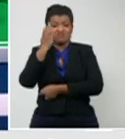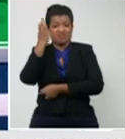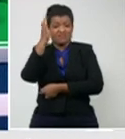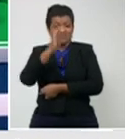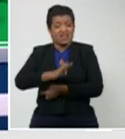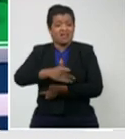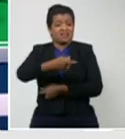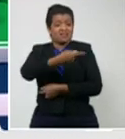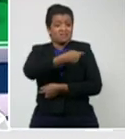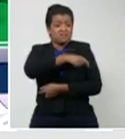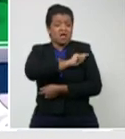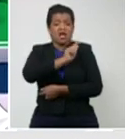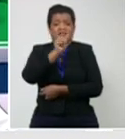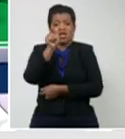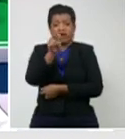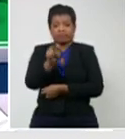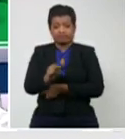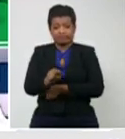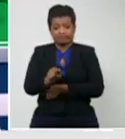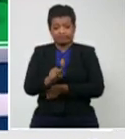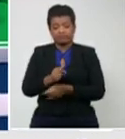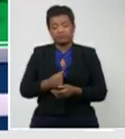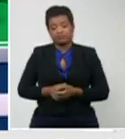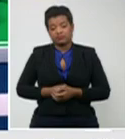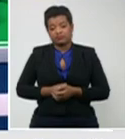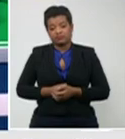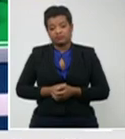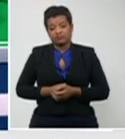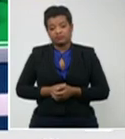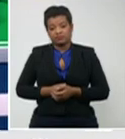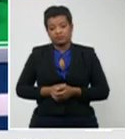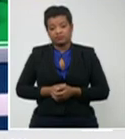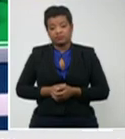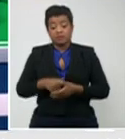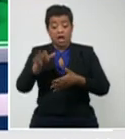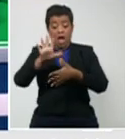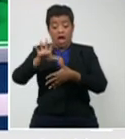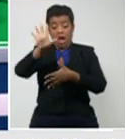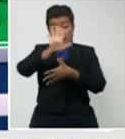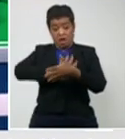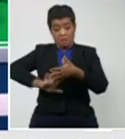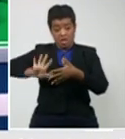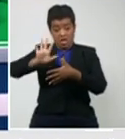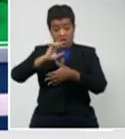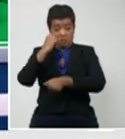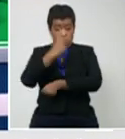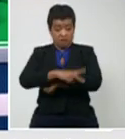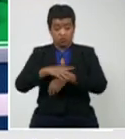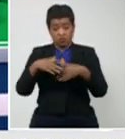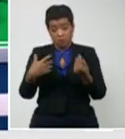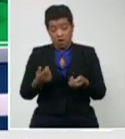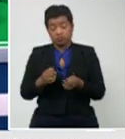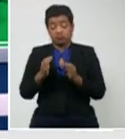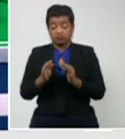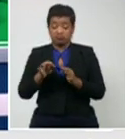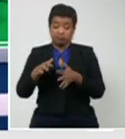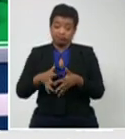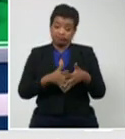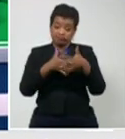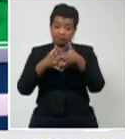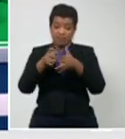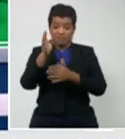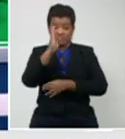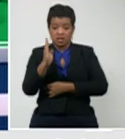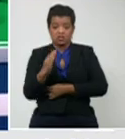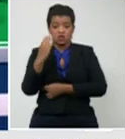e Italia. Y en la región de las Américas, pues Estados Unidos, Brasil,